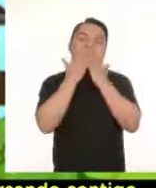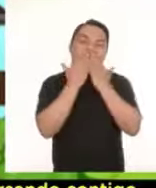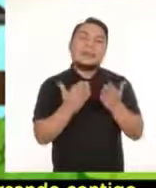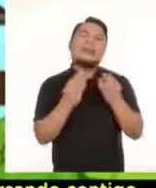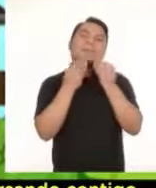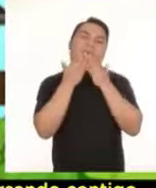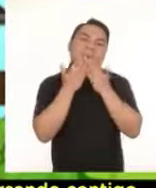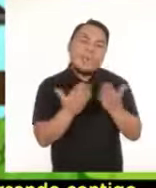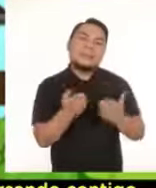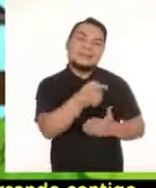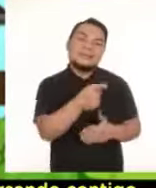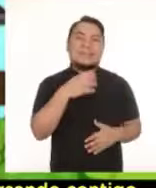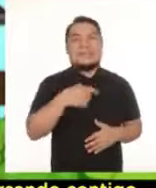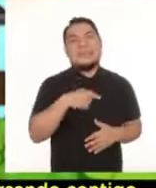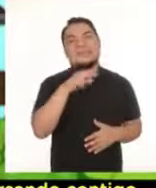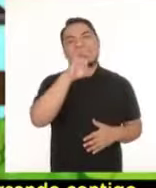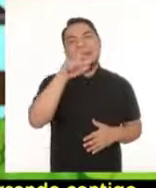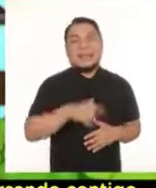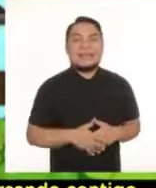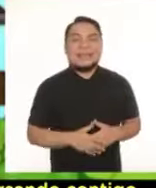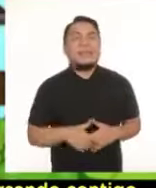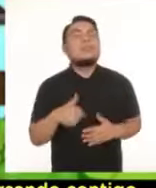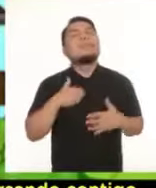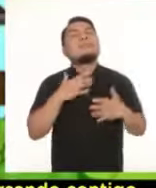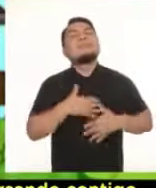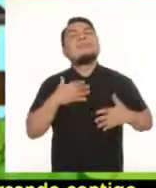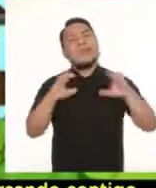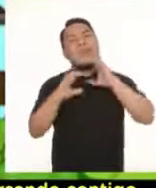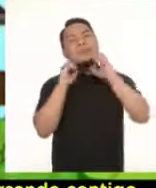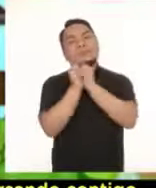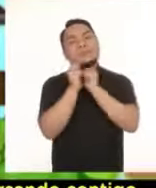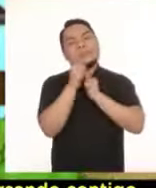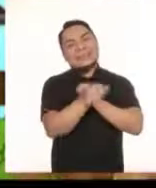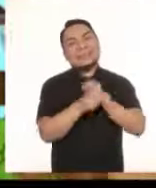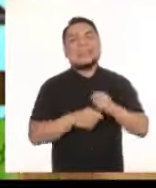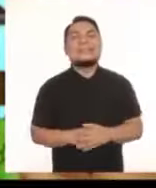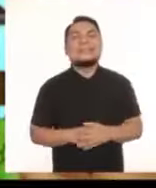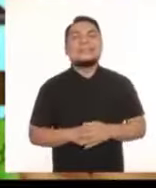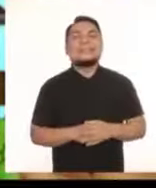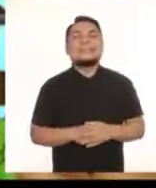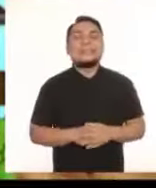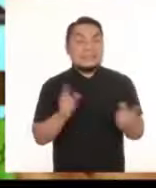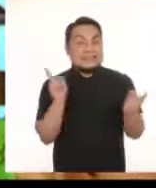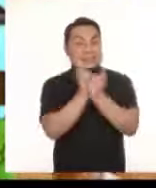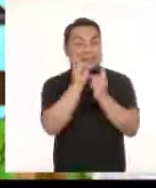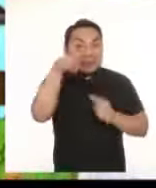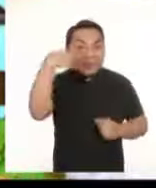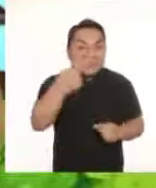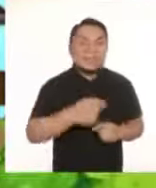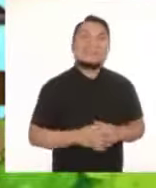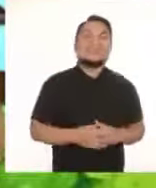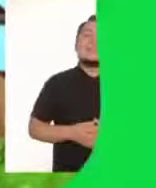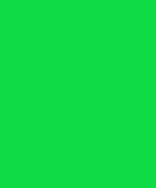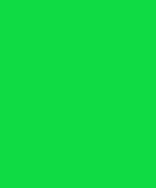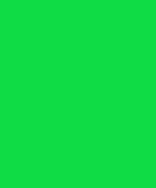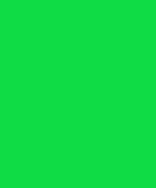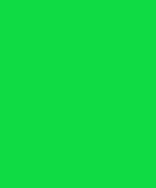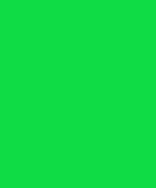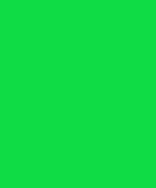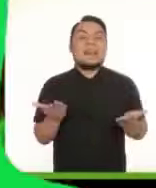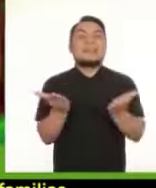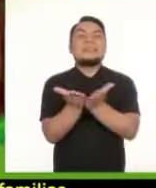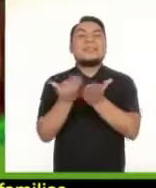gracias, Raquel. Me divertí mucho conversando contigo. Nos vemos pronto.